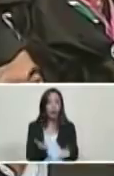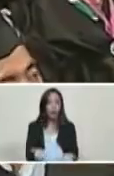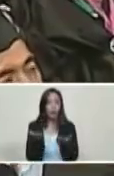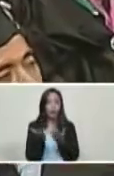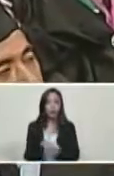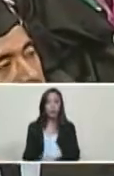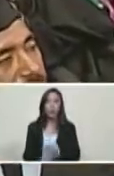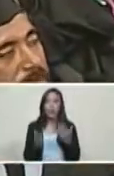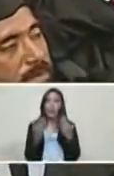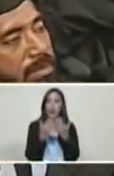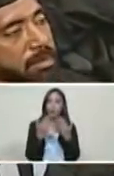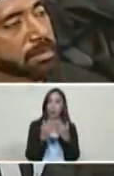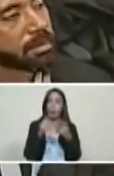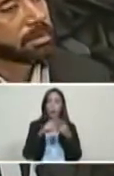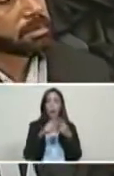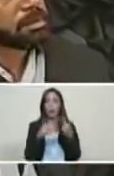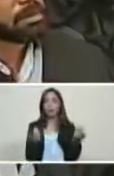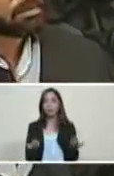en la escuela,